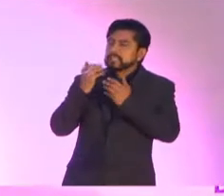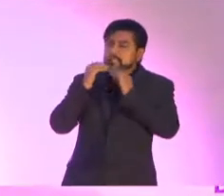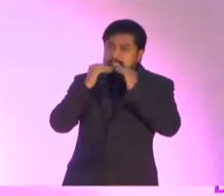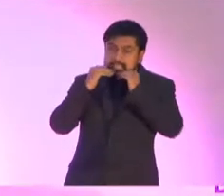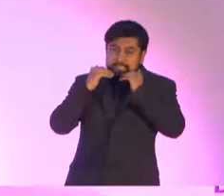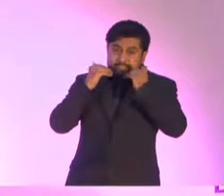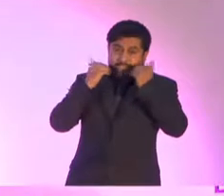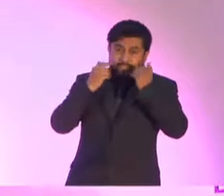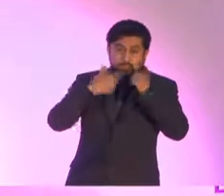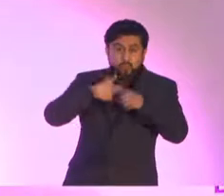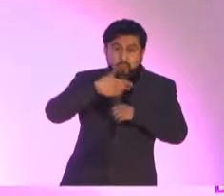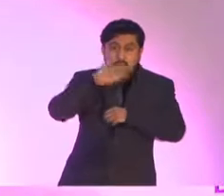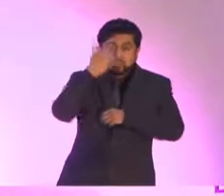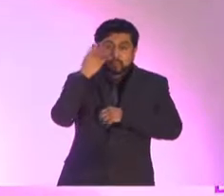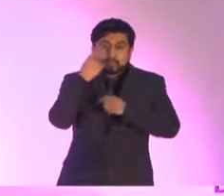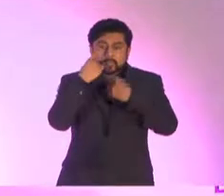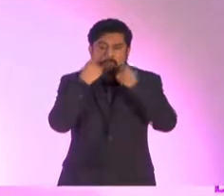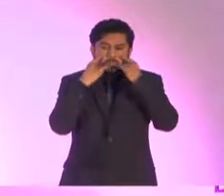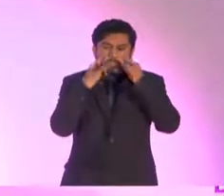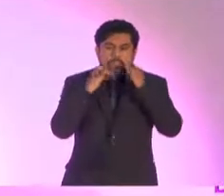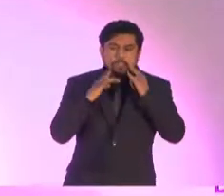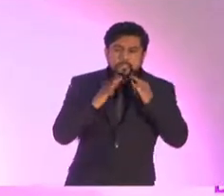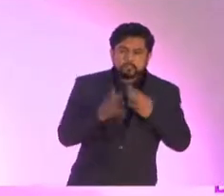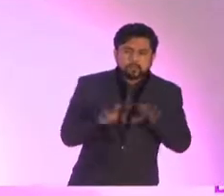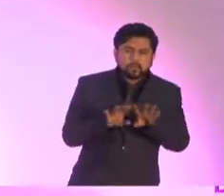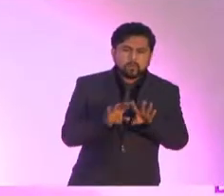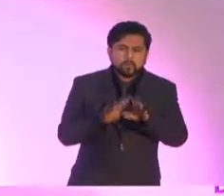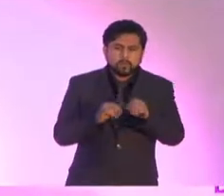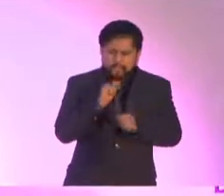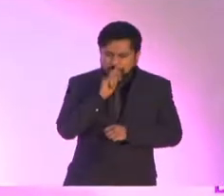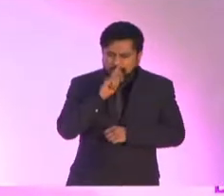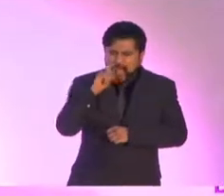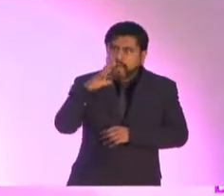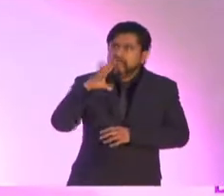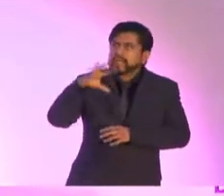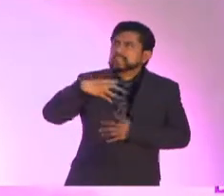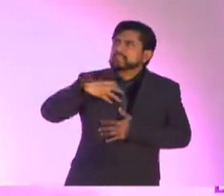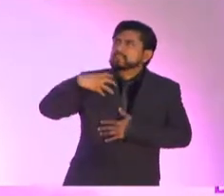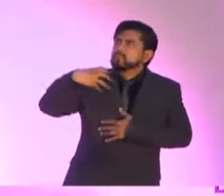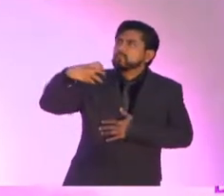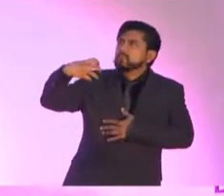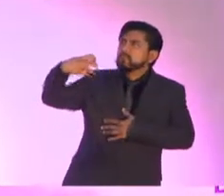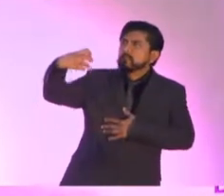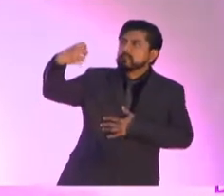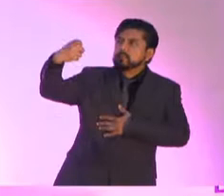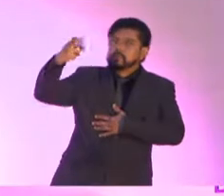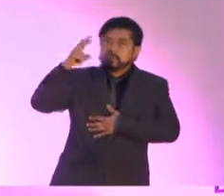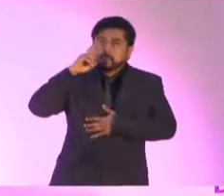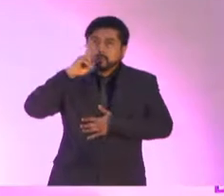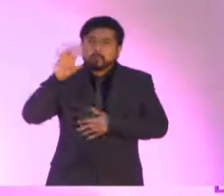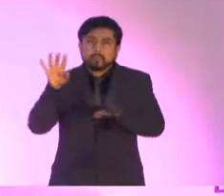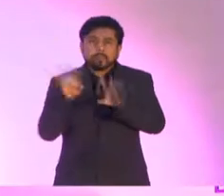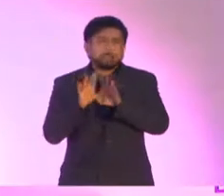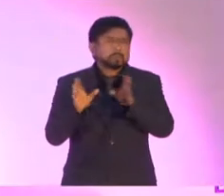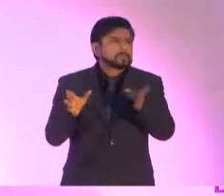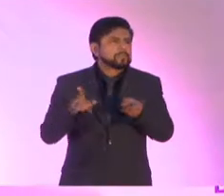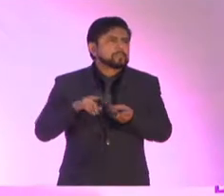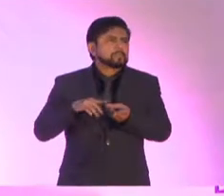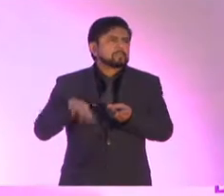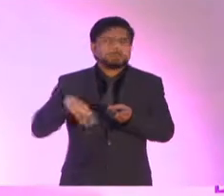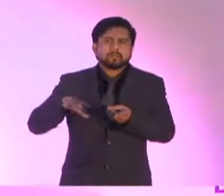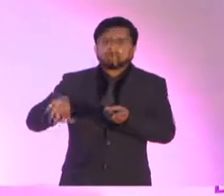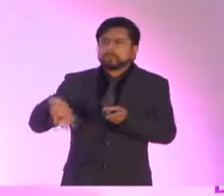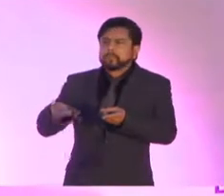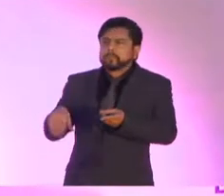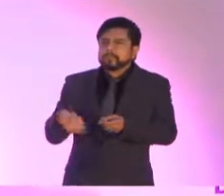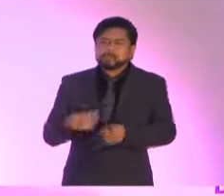sabe llorar. Aterra, suspira como si el alma se le fuera. Respira sin otra alternativa que jurar.